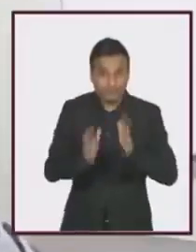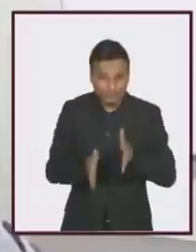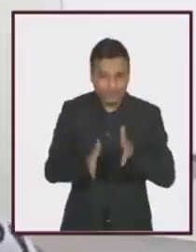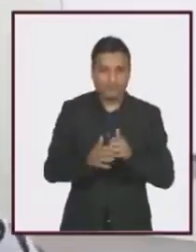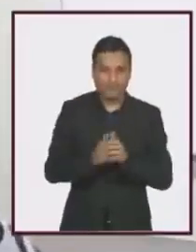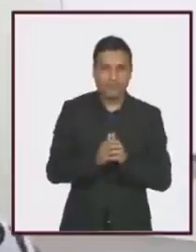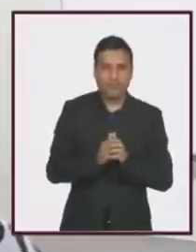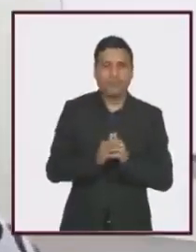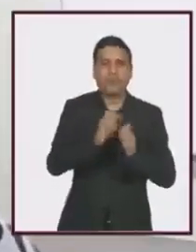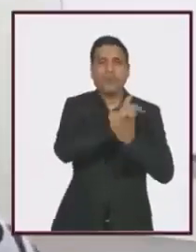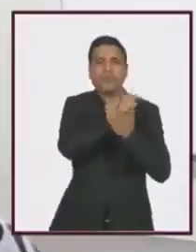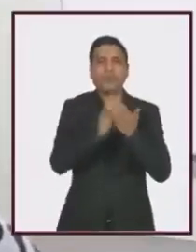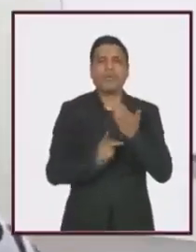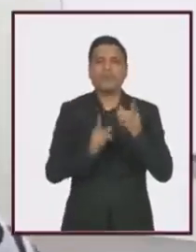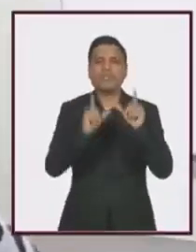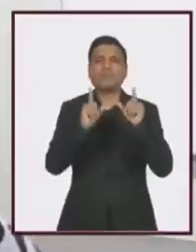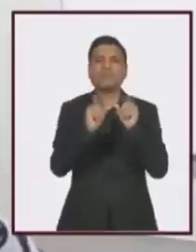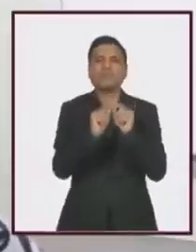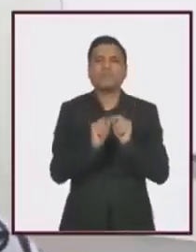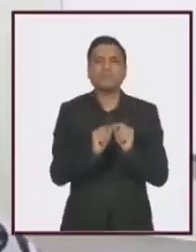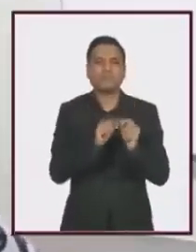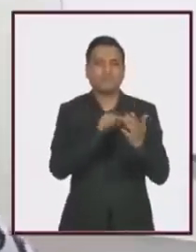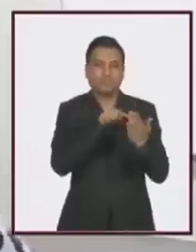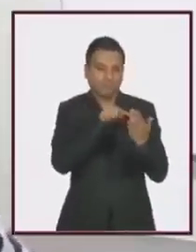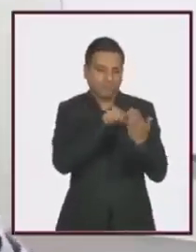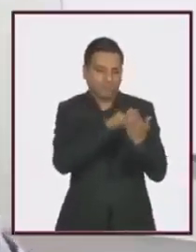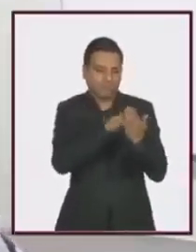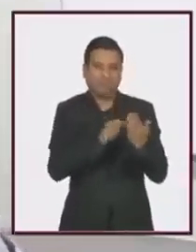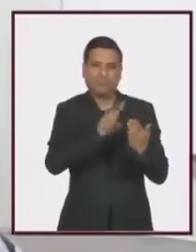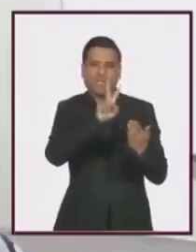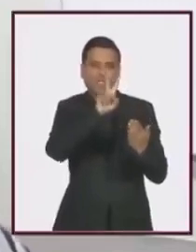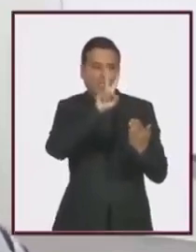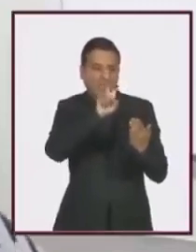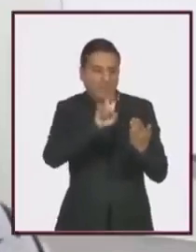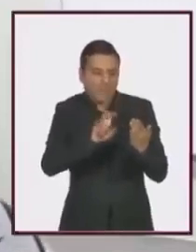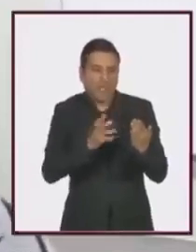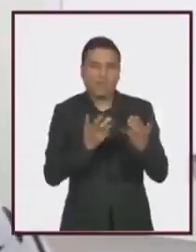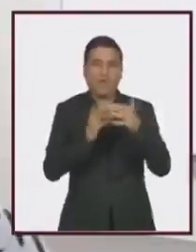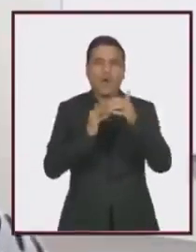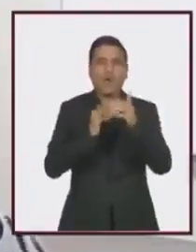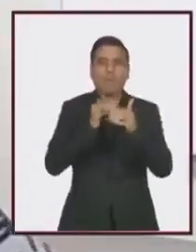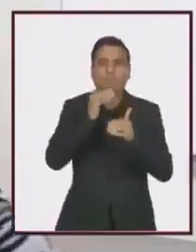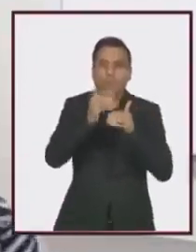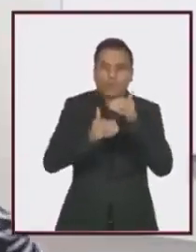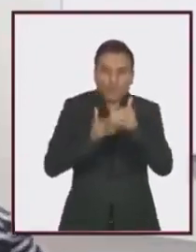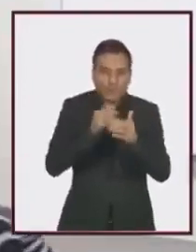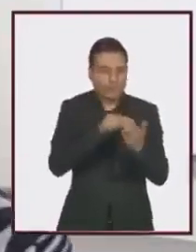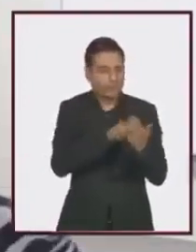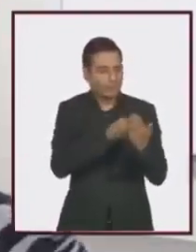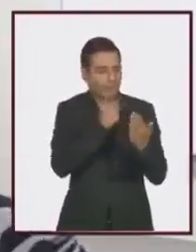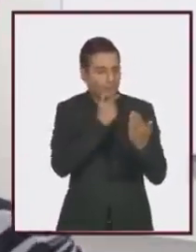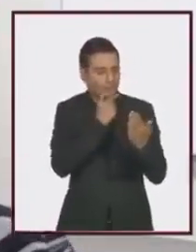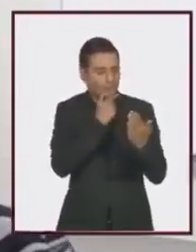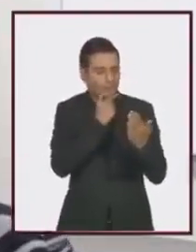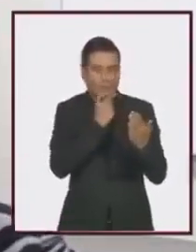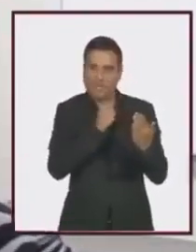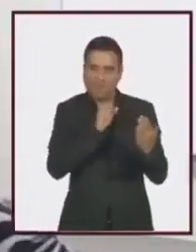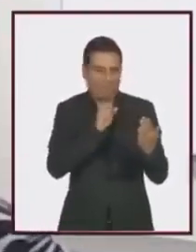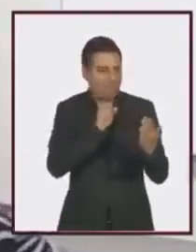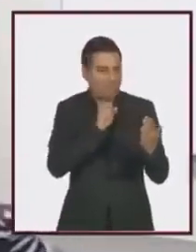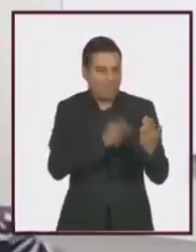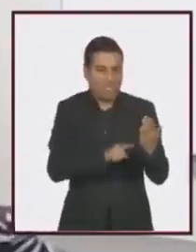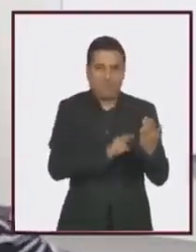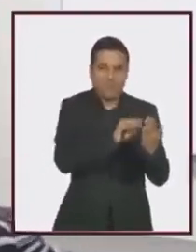sintético qué contenidos y procesos de desarrollo se quedan tal cual del programa